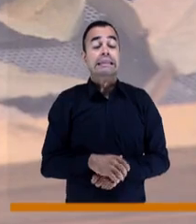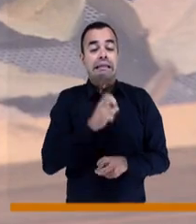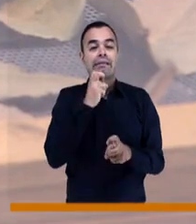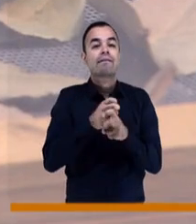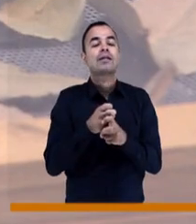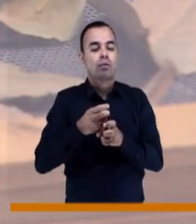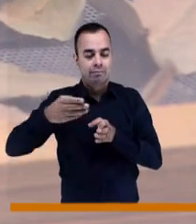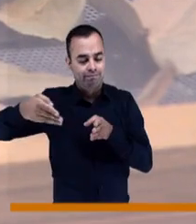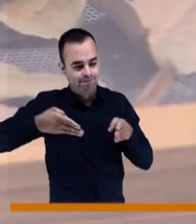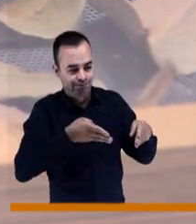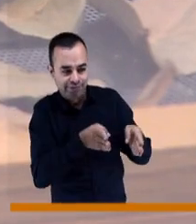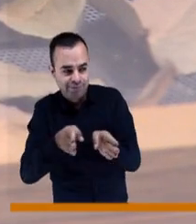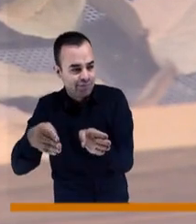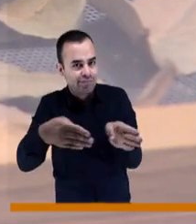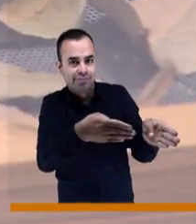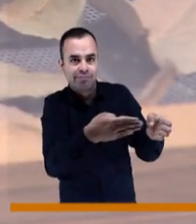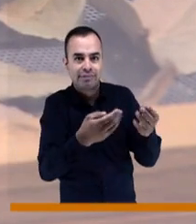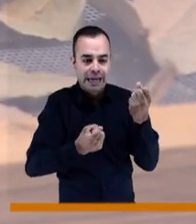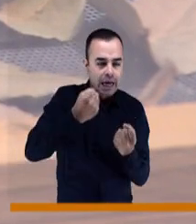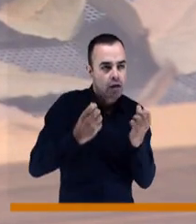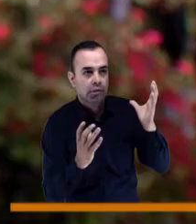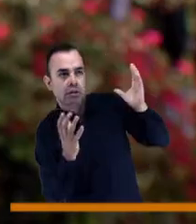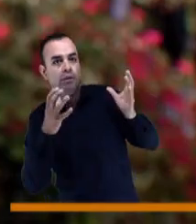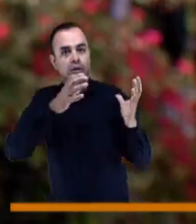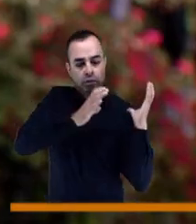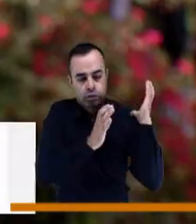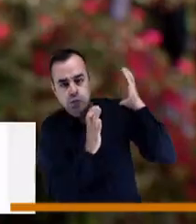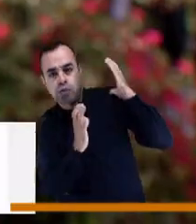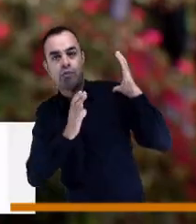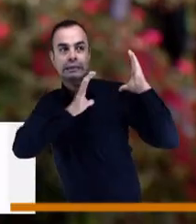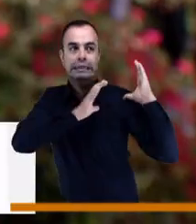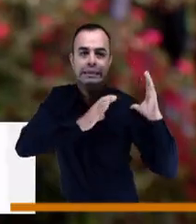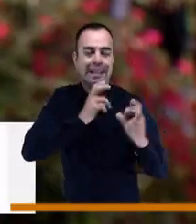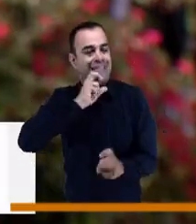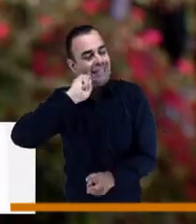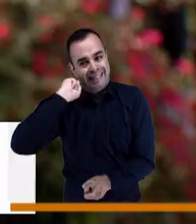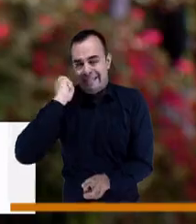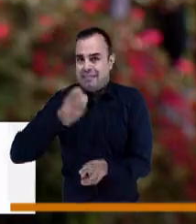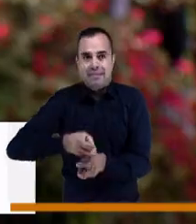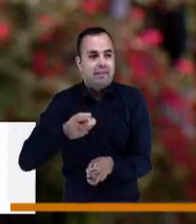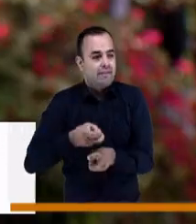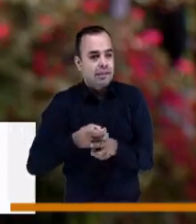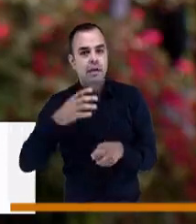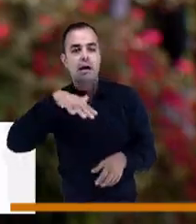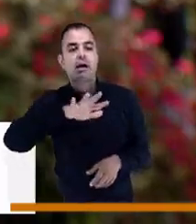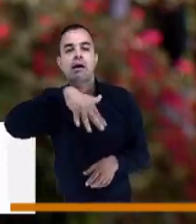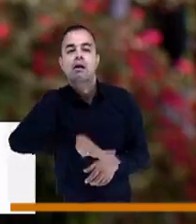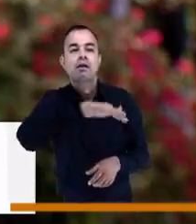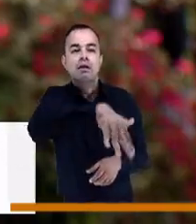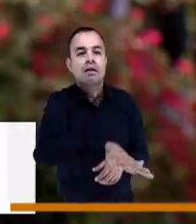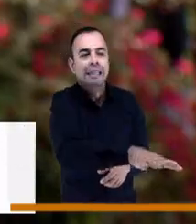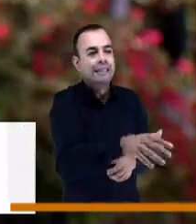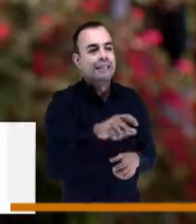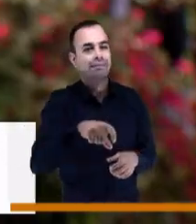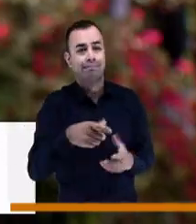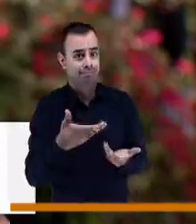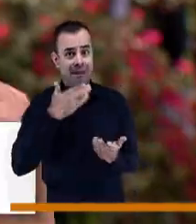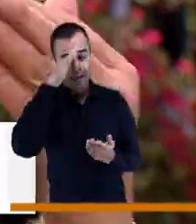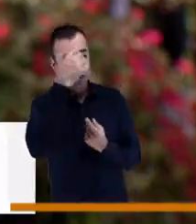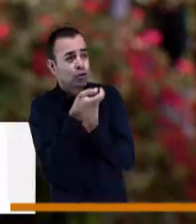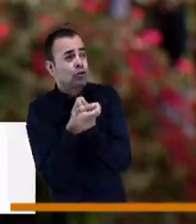de la Vereda hacia la ciudad las vías de comunicación han sido el gran factor que no nos ha permitido